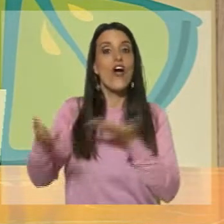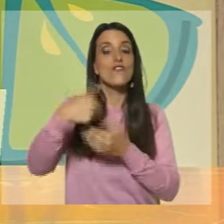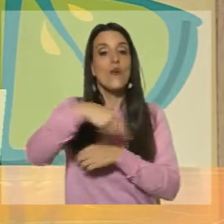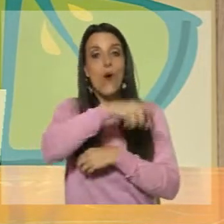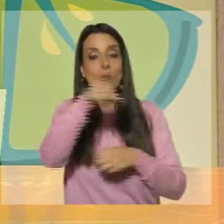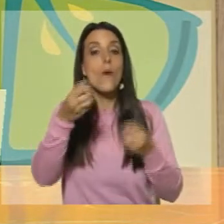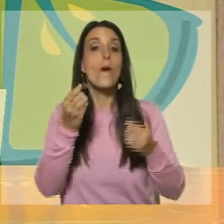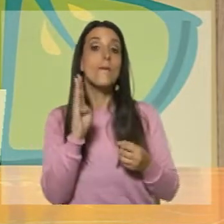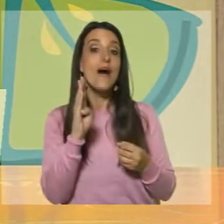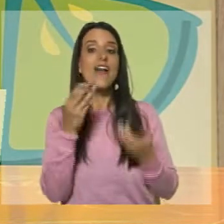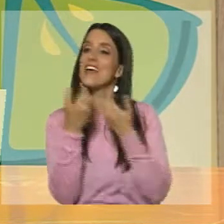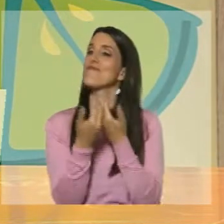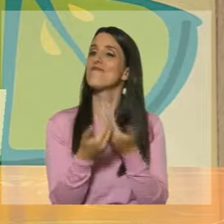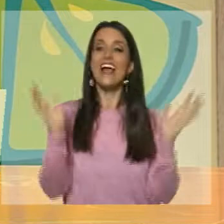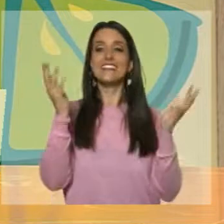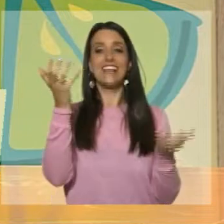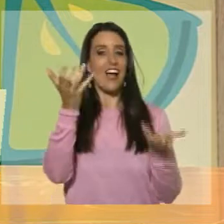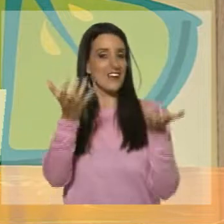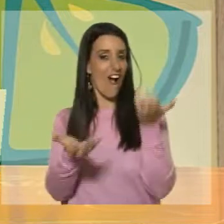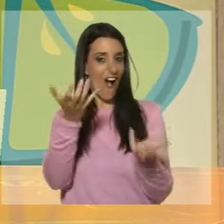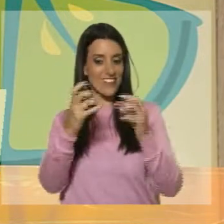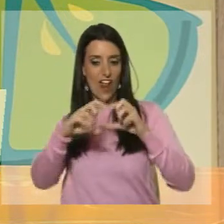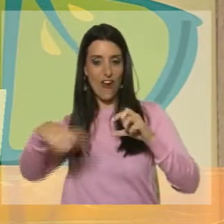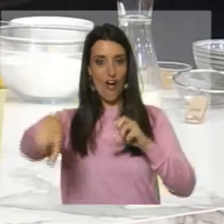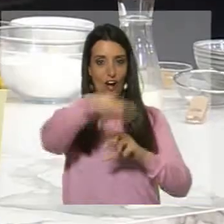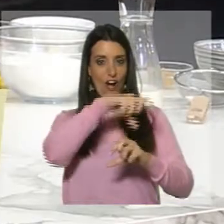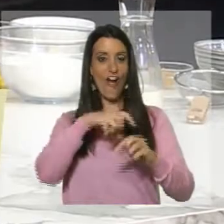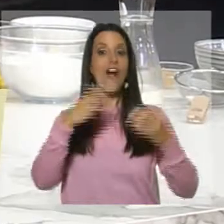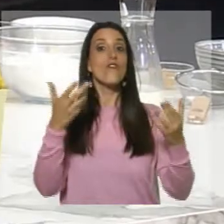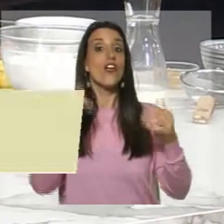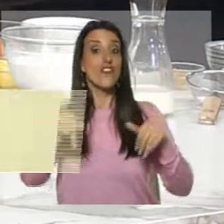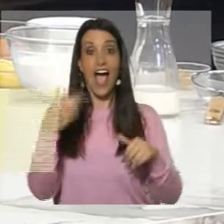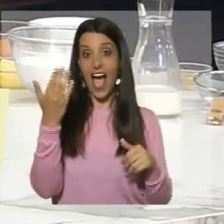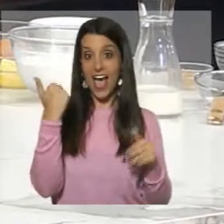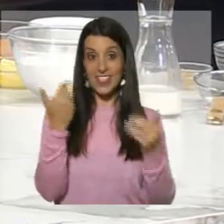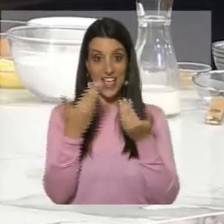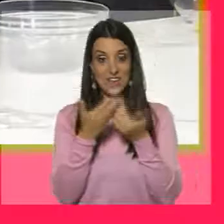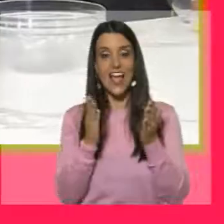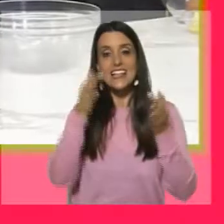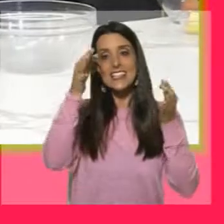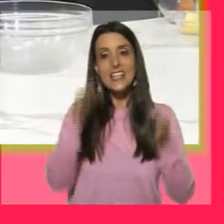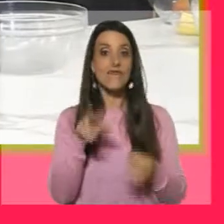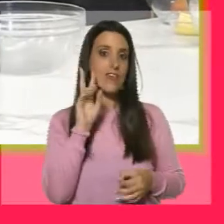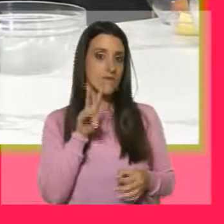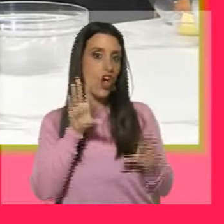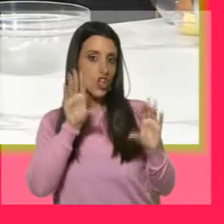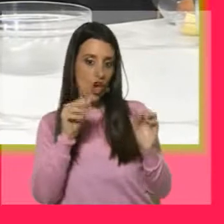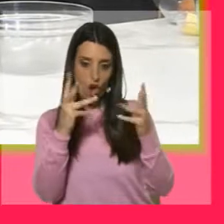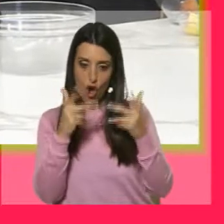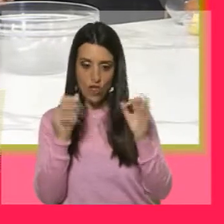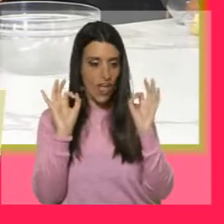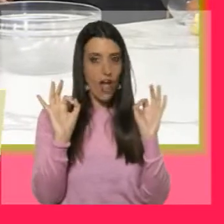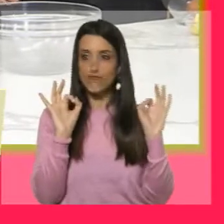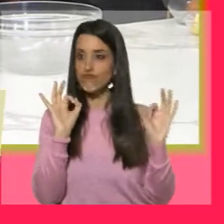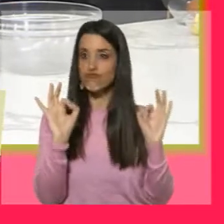porque Paula comienza con esta rosca de frutos secos. Vos sabés que yo antes de empezar, siempre súper superviso que esté todo. Sí, y ¿qué como faltó? Que lo tenía que